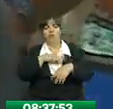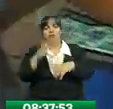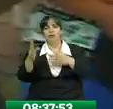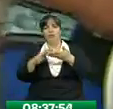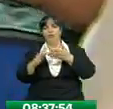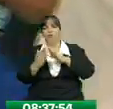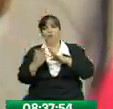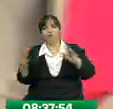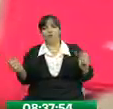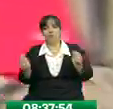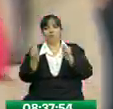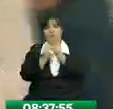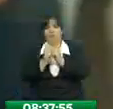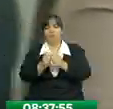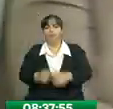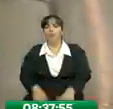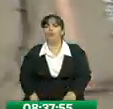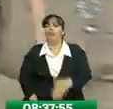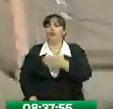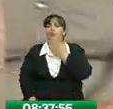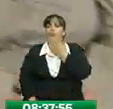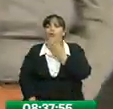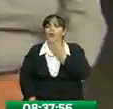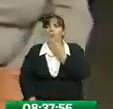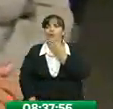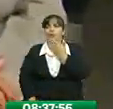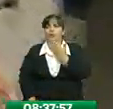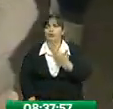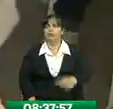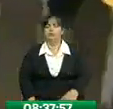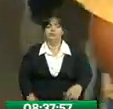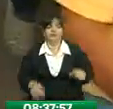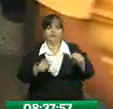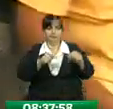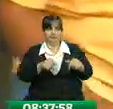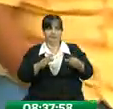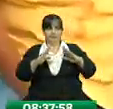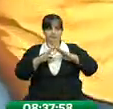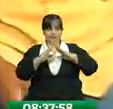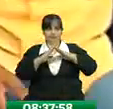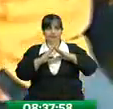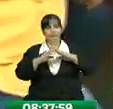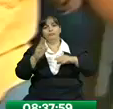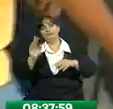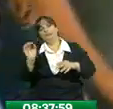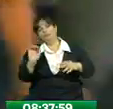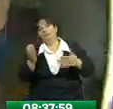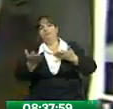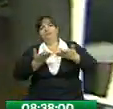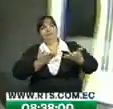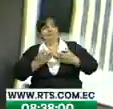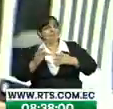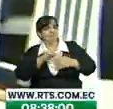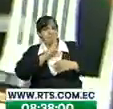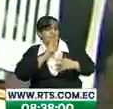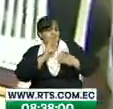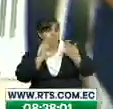todo el sector. ¿En qué forma, por ejemplo? Aquí tratando de, por medio del botón de pánico, avisar a la policía de que hay gente